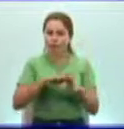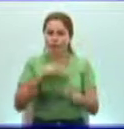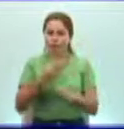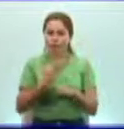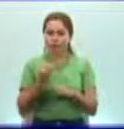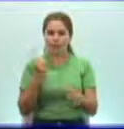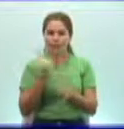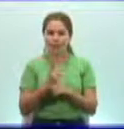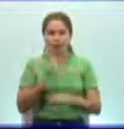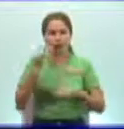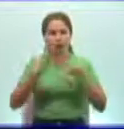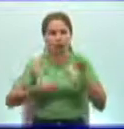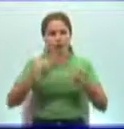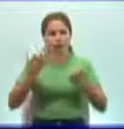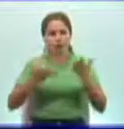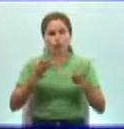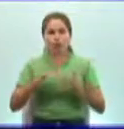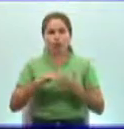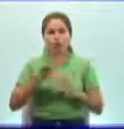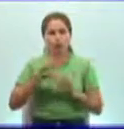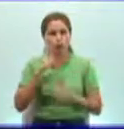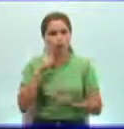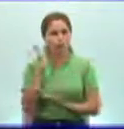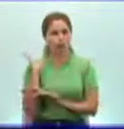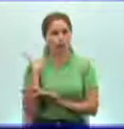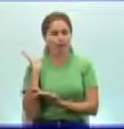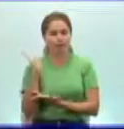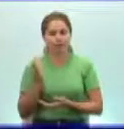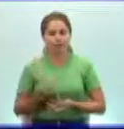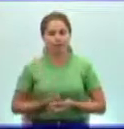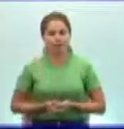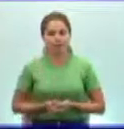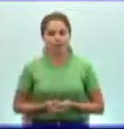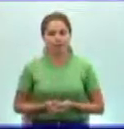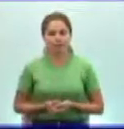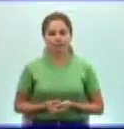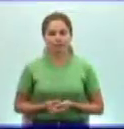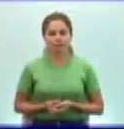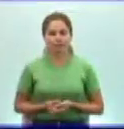regresar intercambiaremos los criterios. Veamos este video.